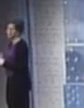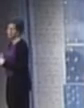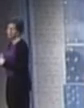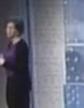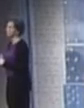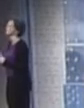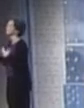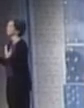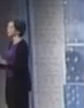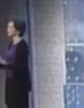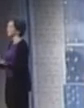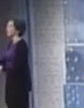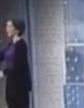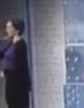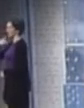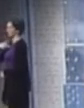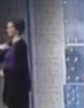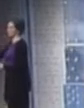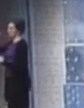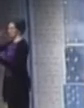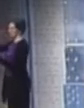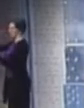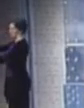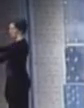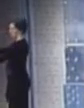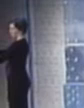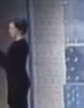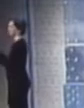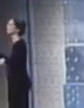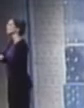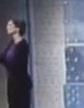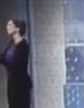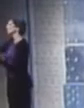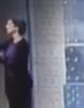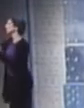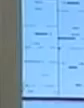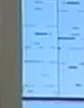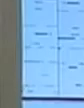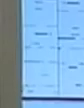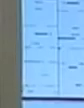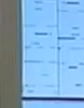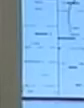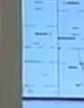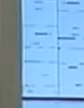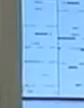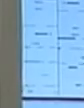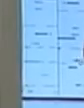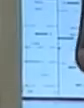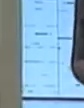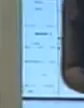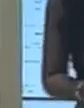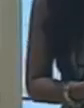Yo les preguntaría a ustedes, ¿cuántas técnicas didácticas conocen? A lo mejor una cada